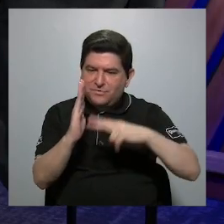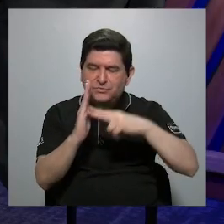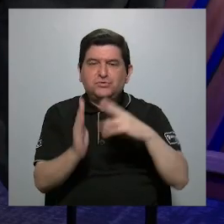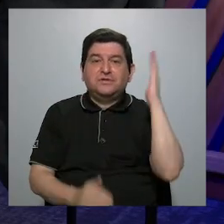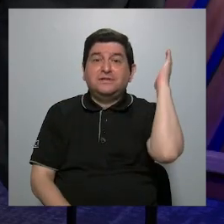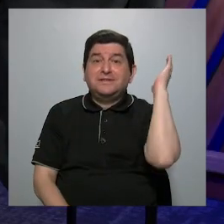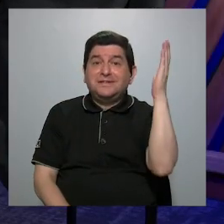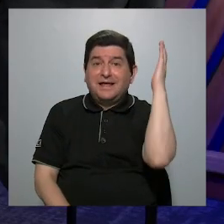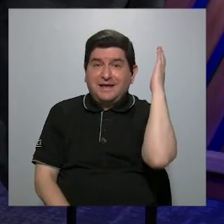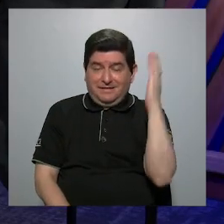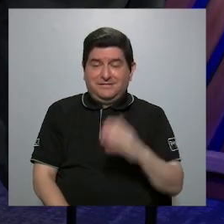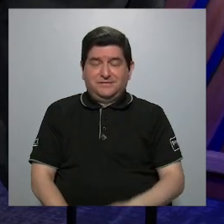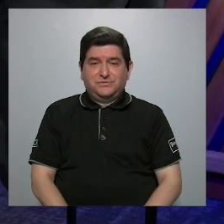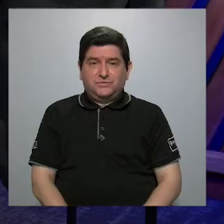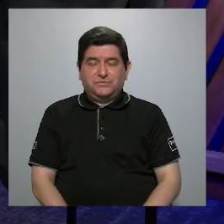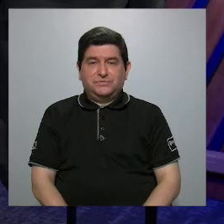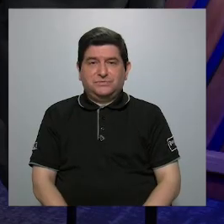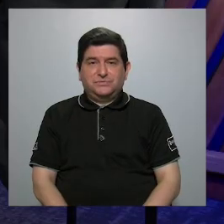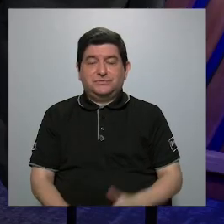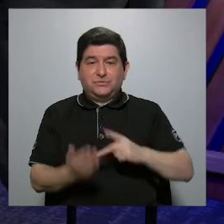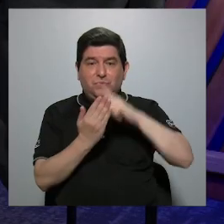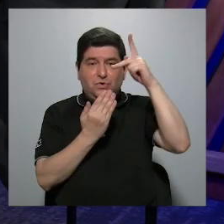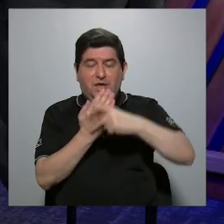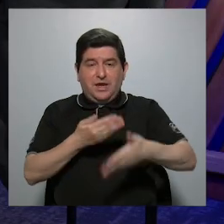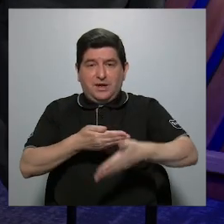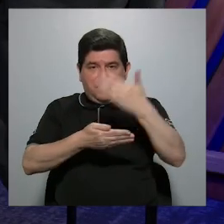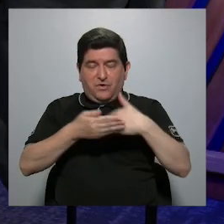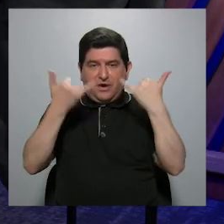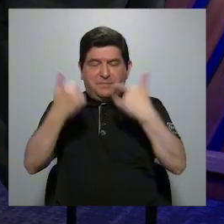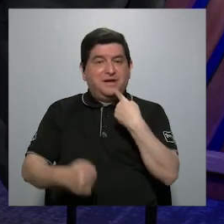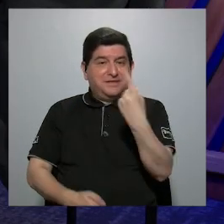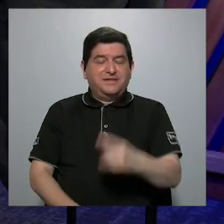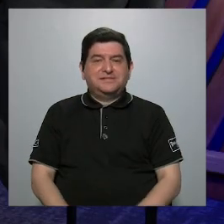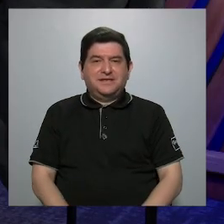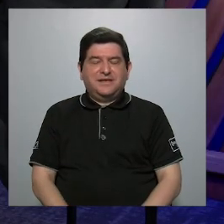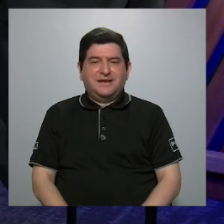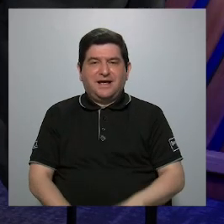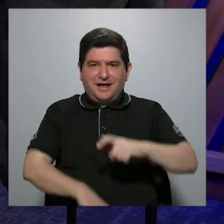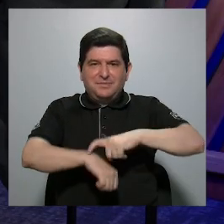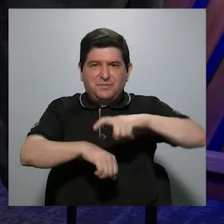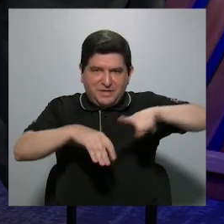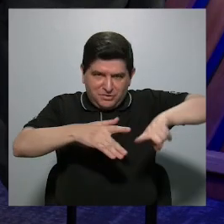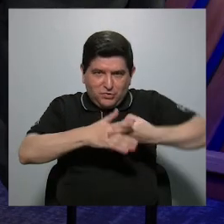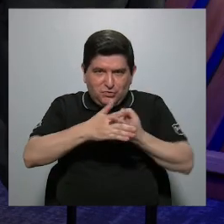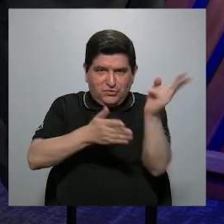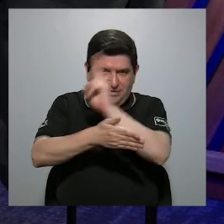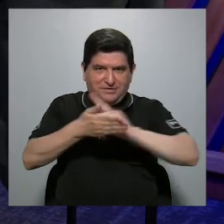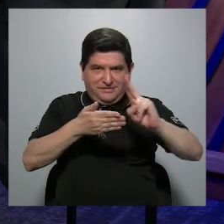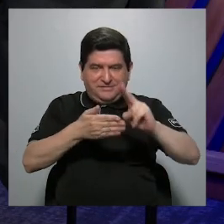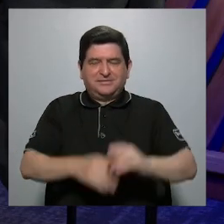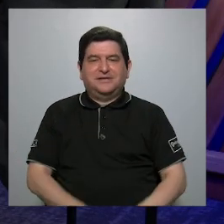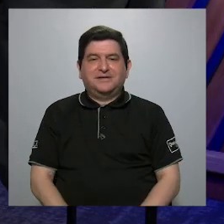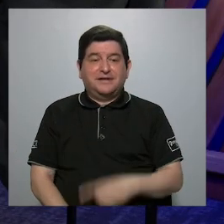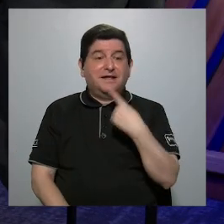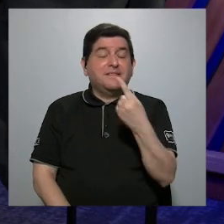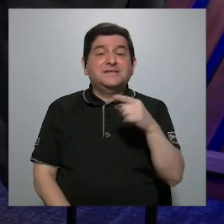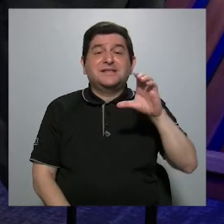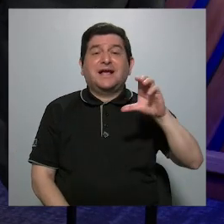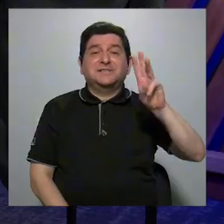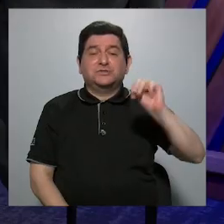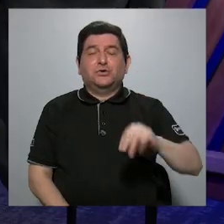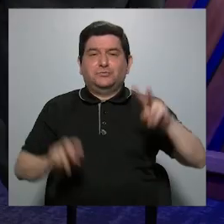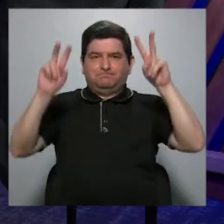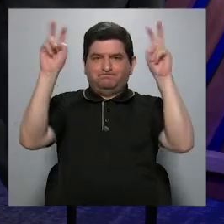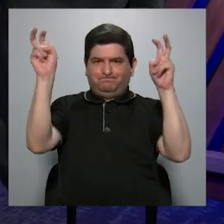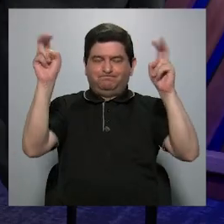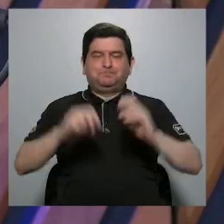del discurso que en el programa anterior ya cité, de inauguración. Dice Castro